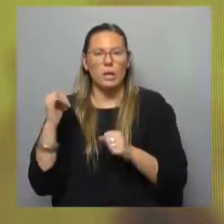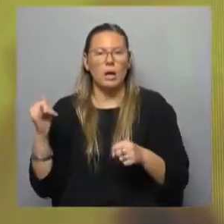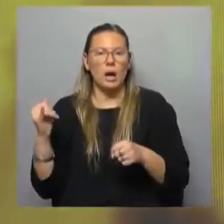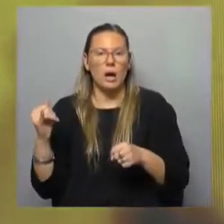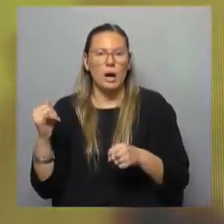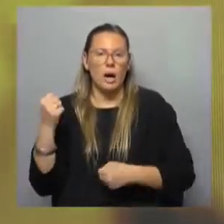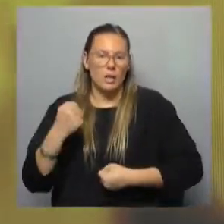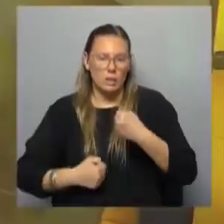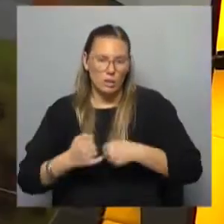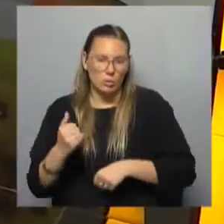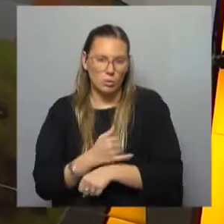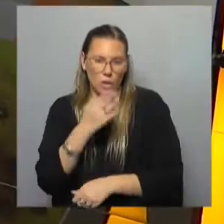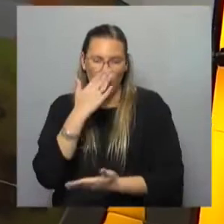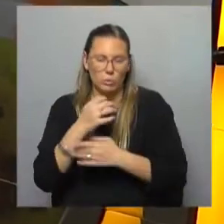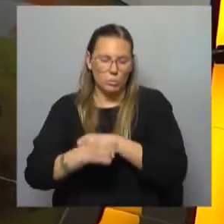últimos años en nuestro país.